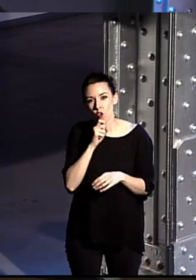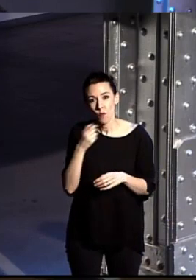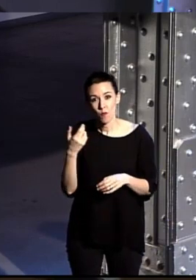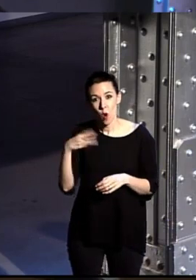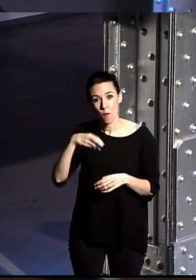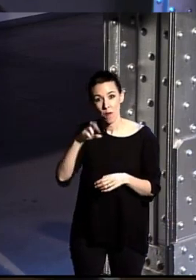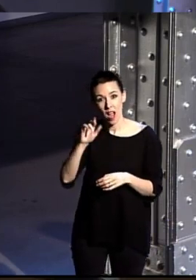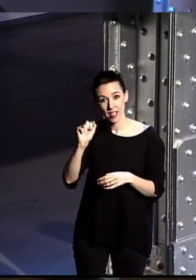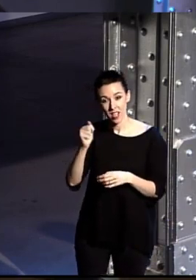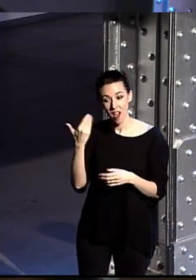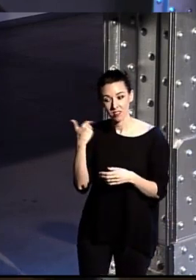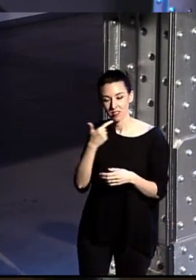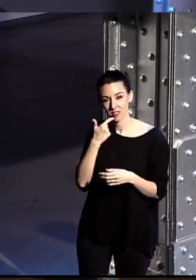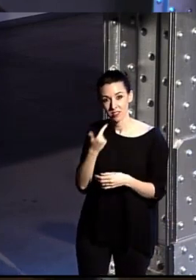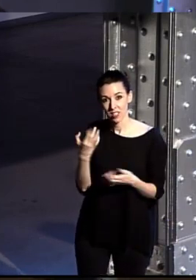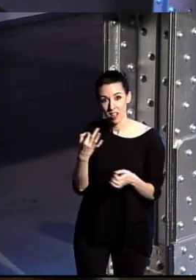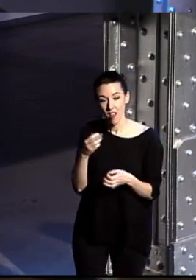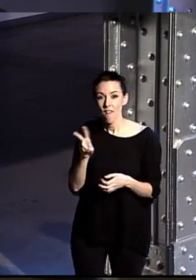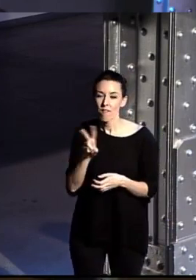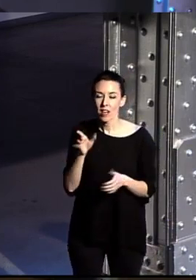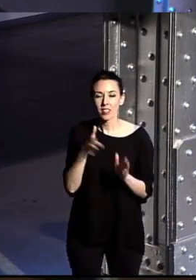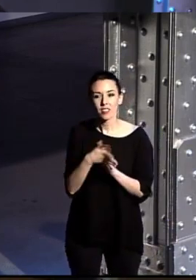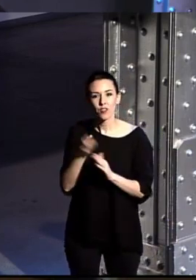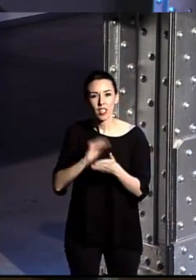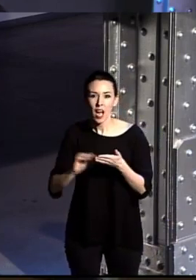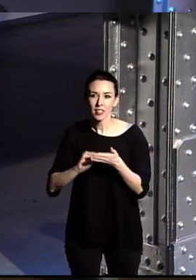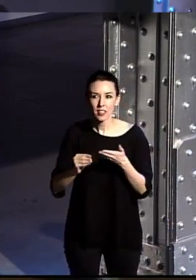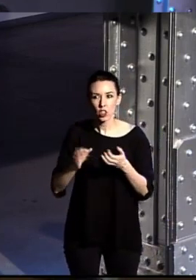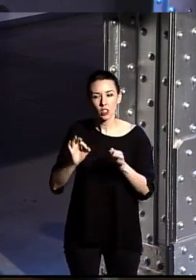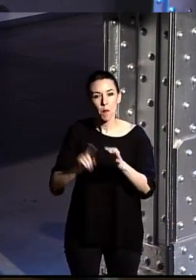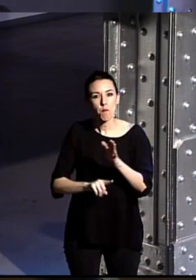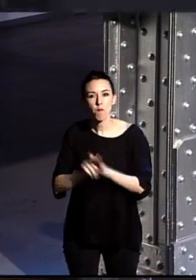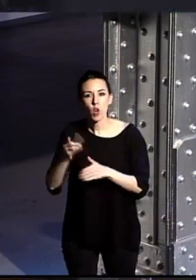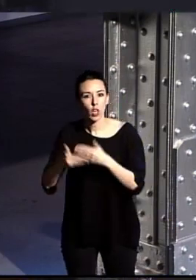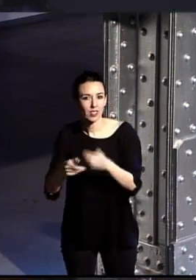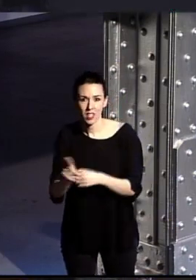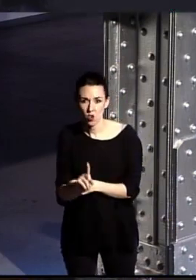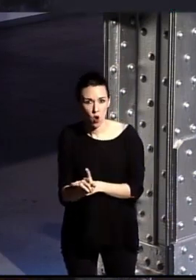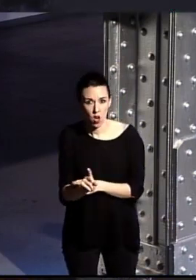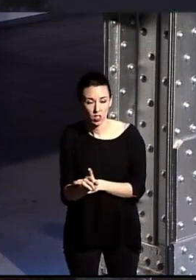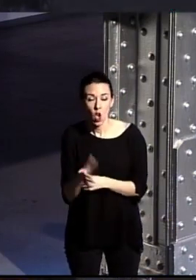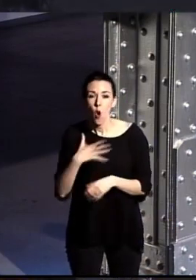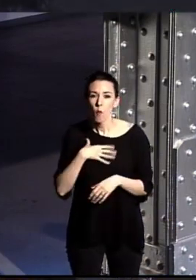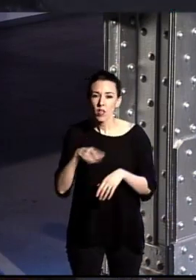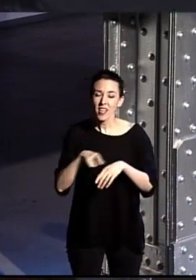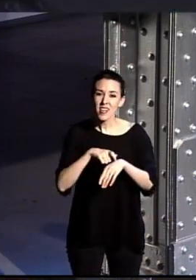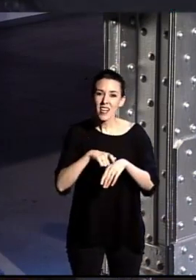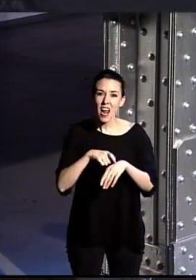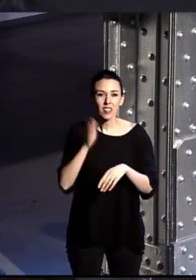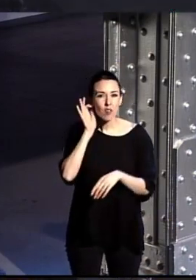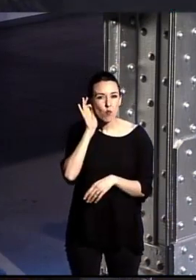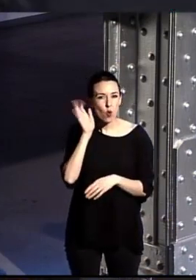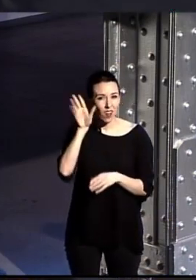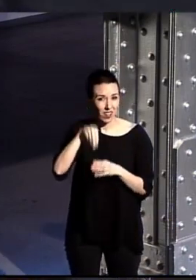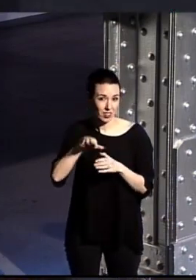María ha dicho antes, por ejemplo, de que Verne no era un escritor especialmente progresista. Quizá el carácter de las mujeres en